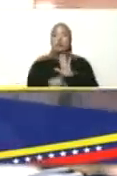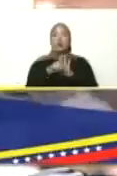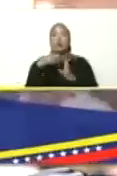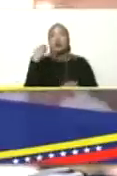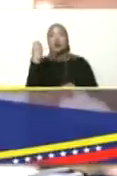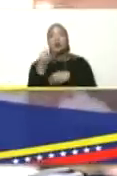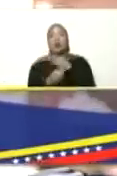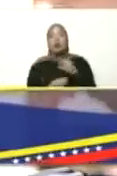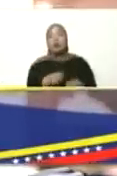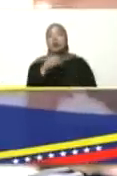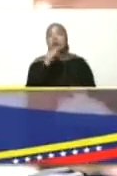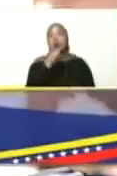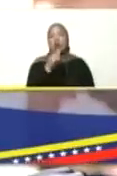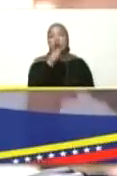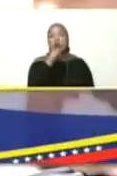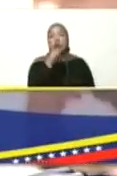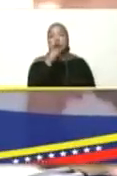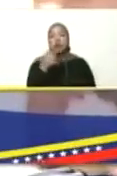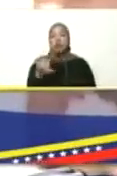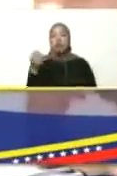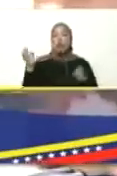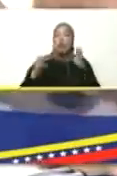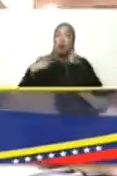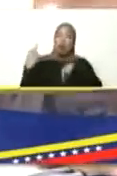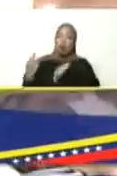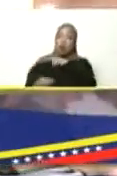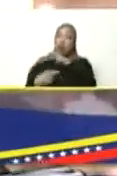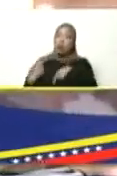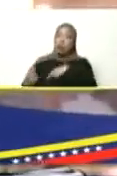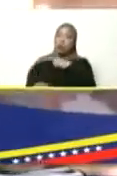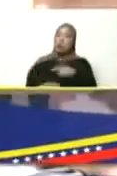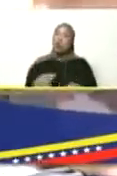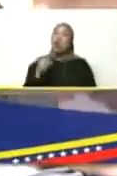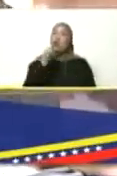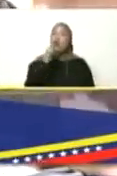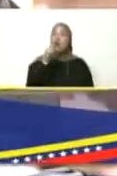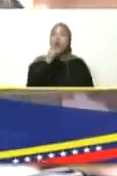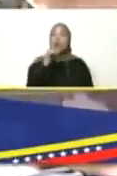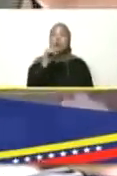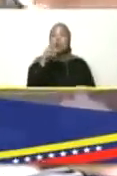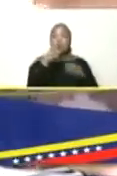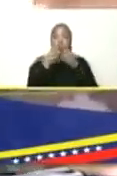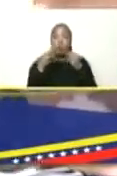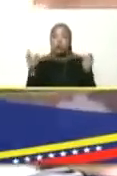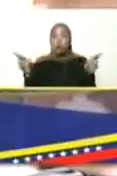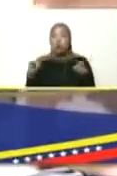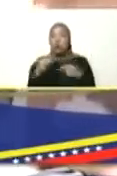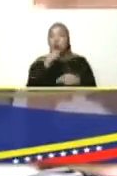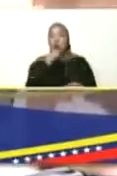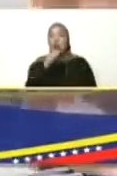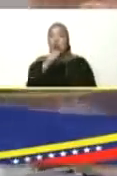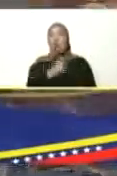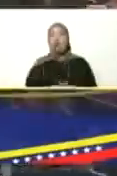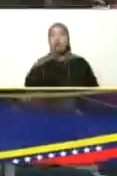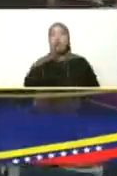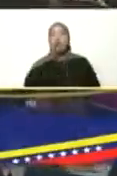una reingeniería y una revolución total para simplificarlo todo.